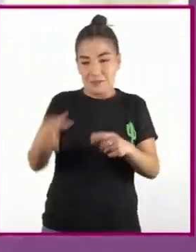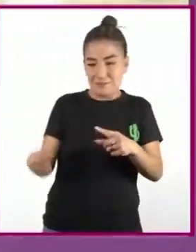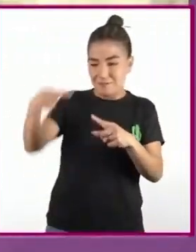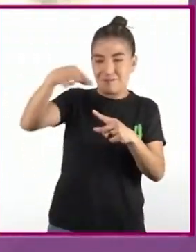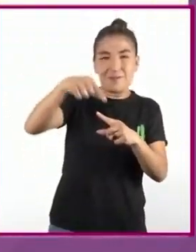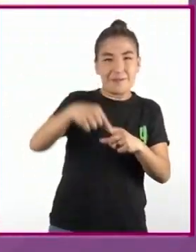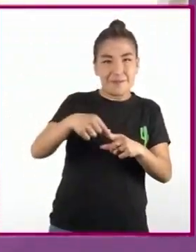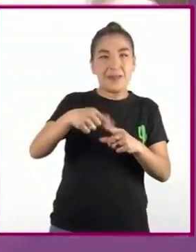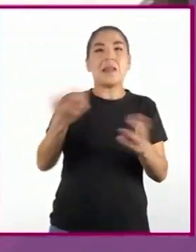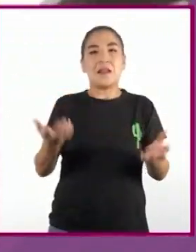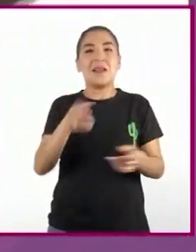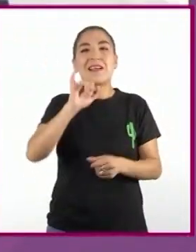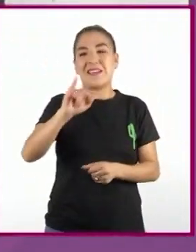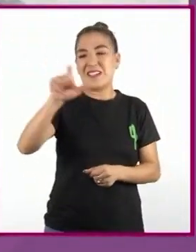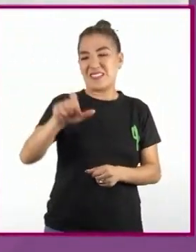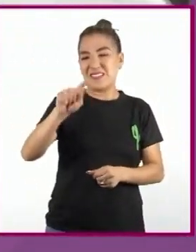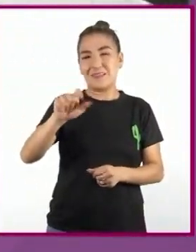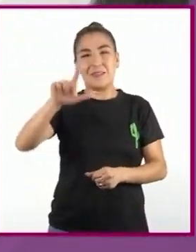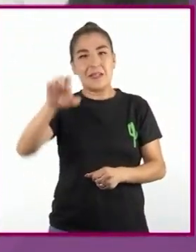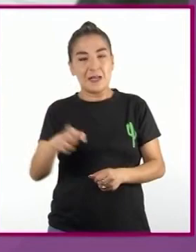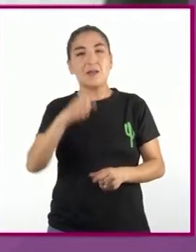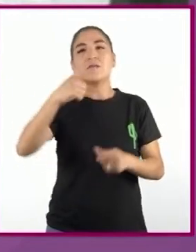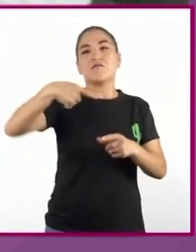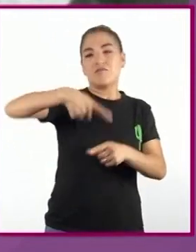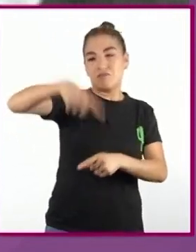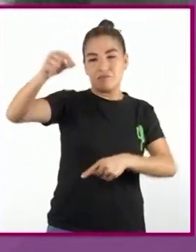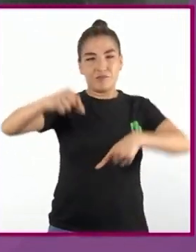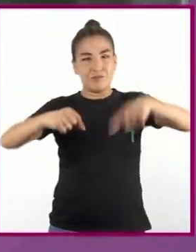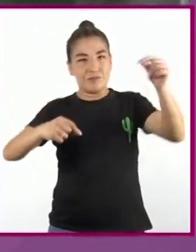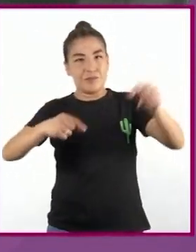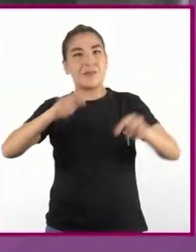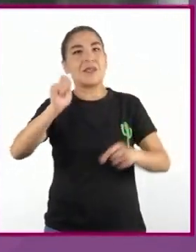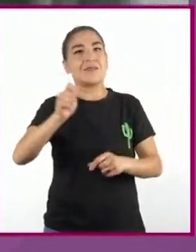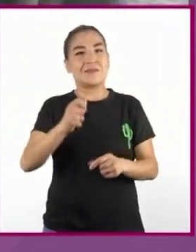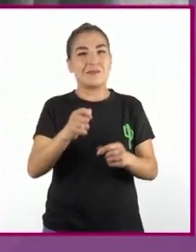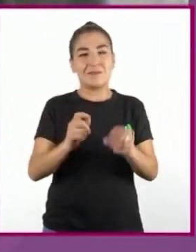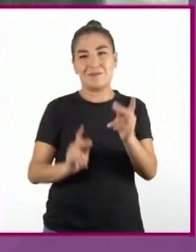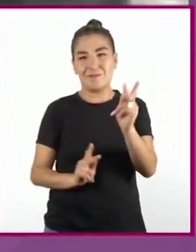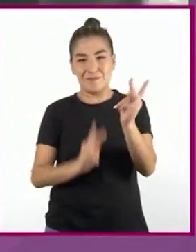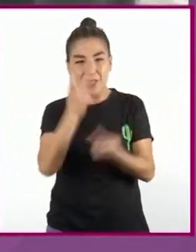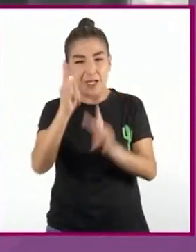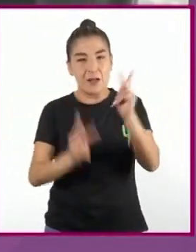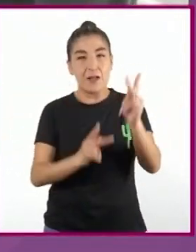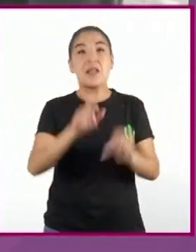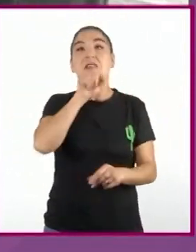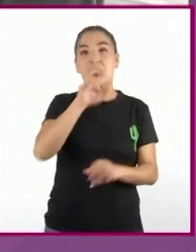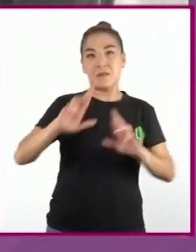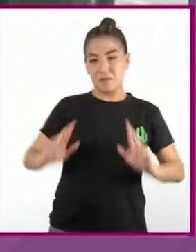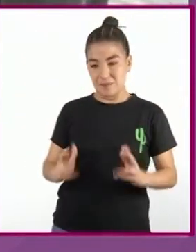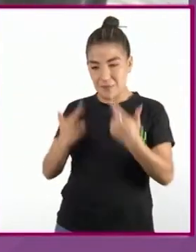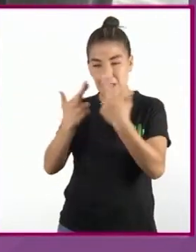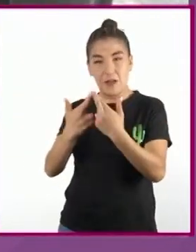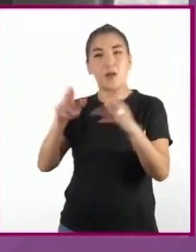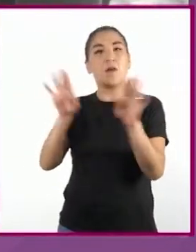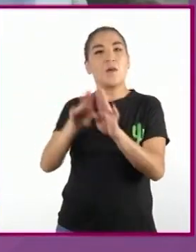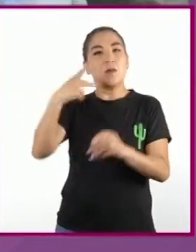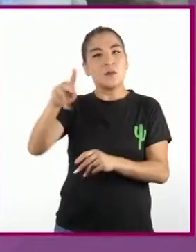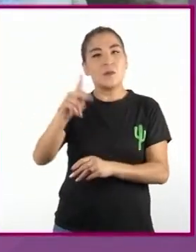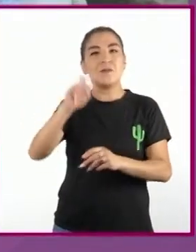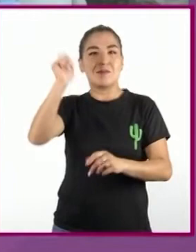Es para cortar el ixtle, para trabajar el maguey. Y luego hay objetos religiosos de obsidiana y luego hay